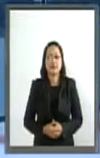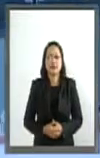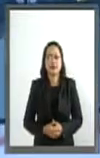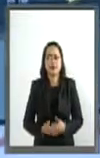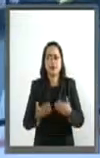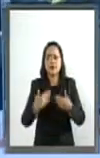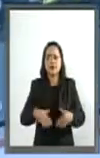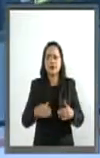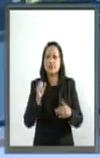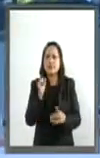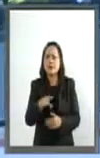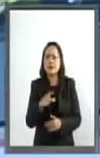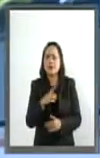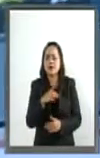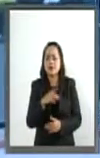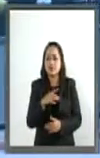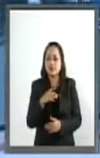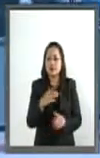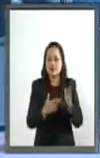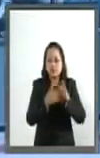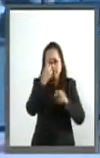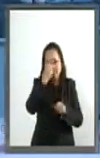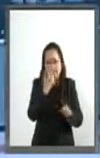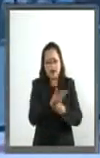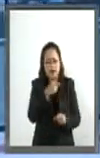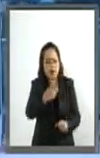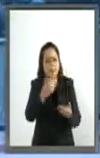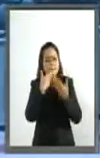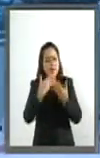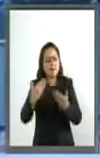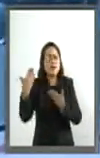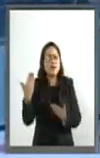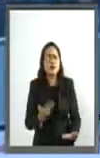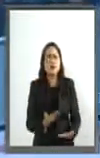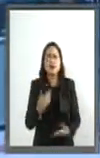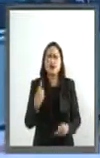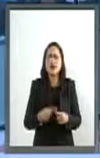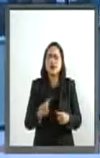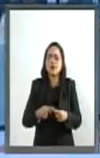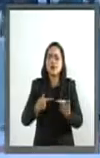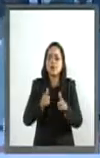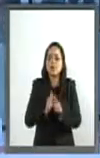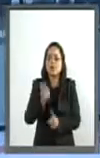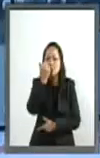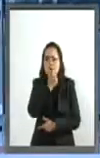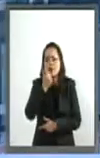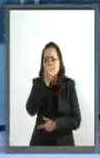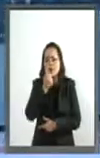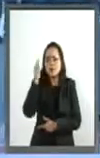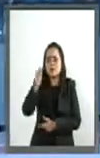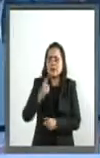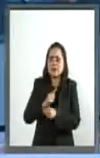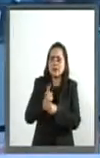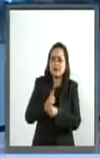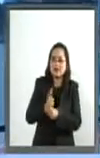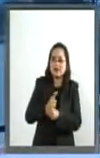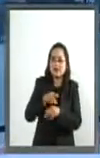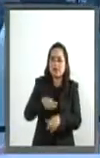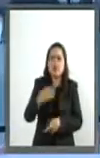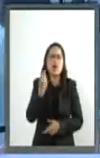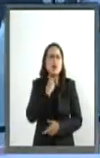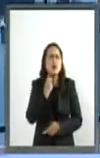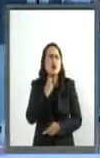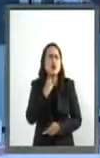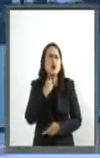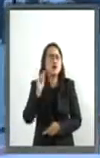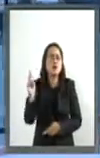De igual manera, la mesa directiva da la más cordial bienvenida a un grupo de estudiantes de la licenciatura en Derecho